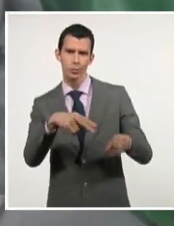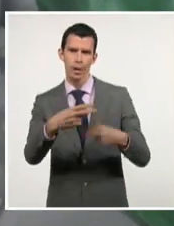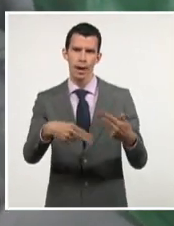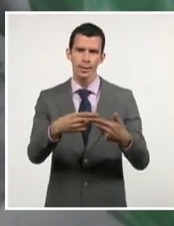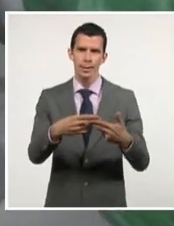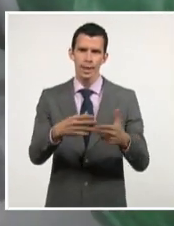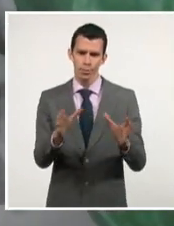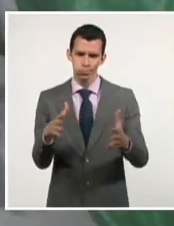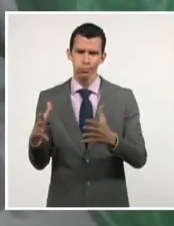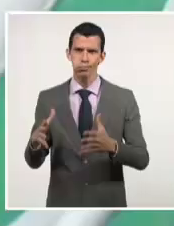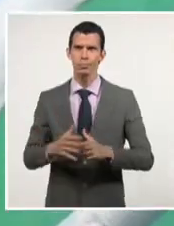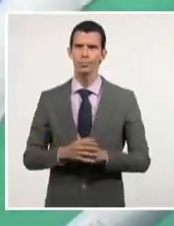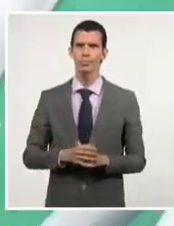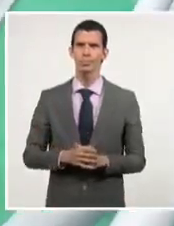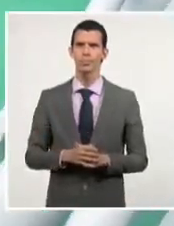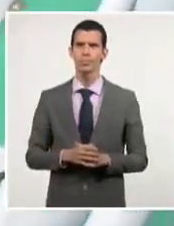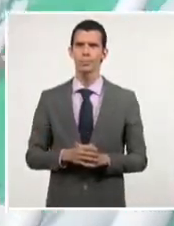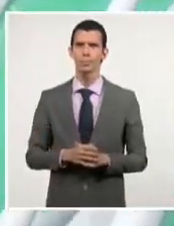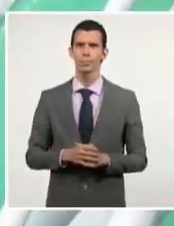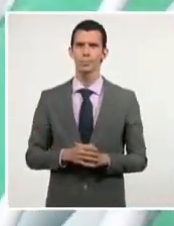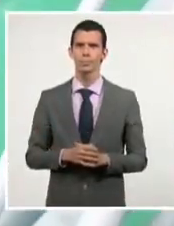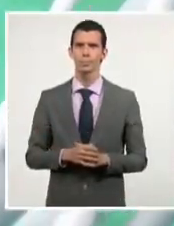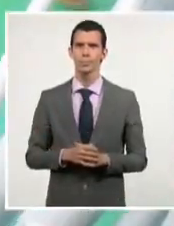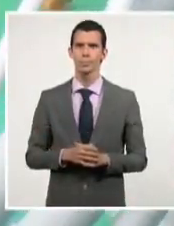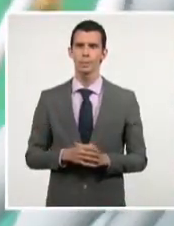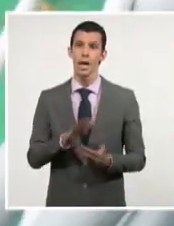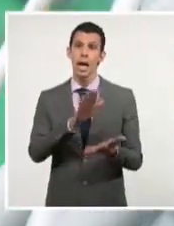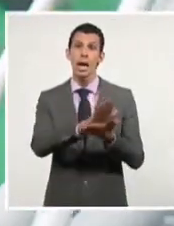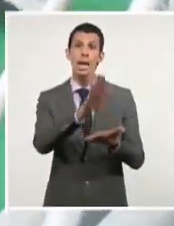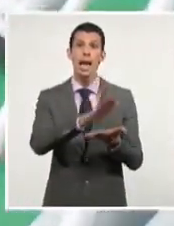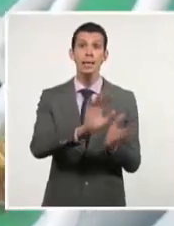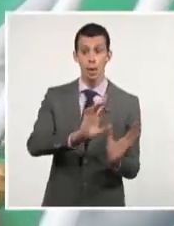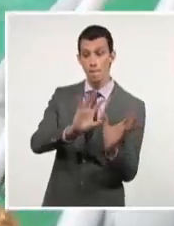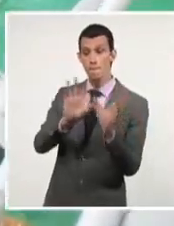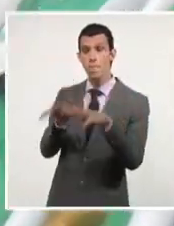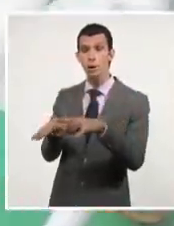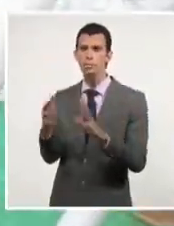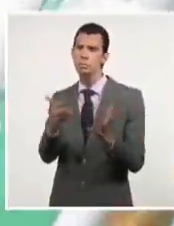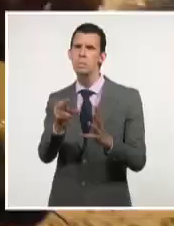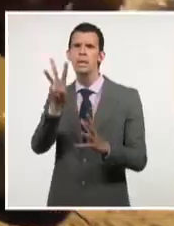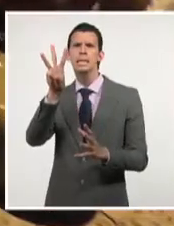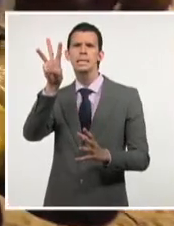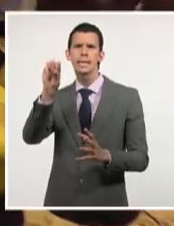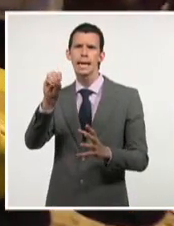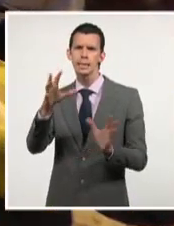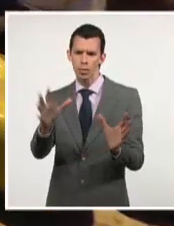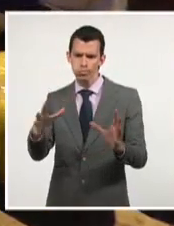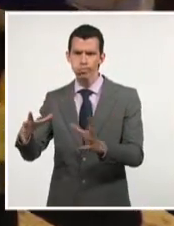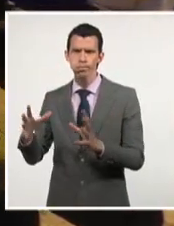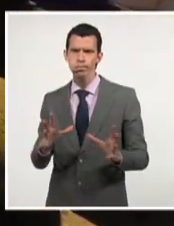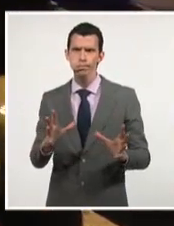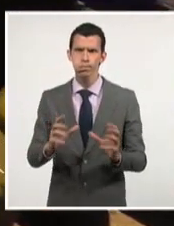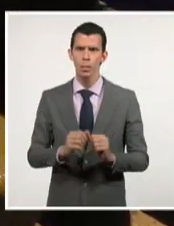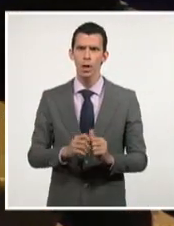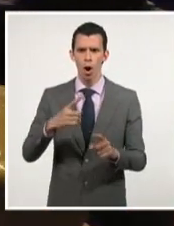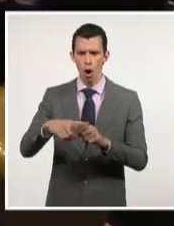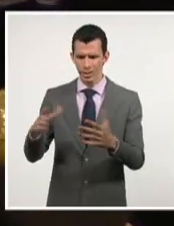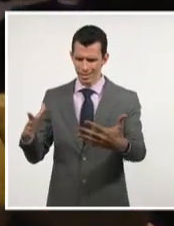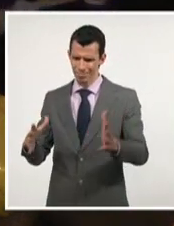de sacos de nylon y una maleta negra arrojados desde la lancha rápida durante su fuga. En su interior se